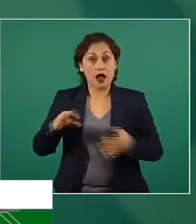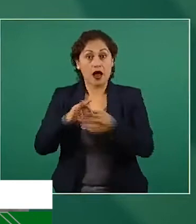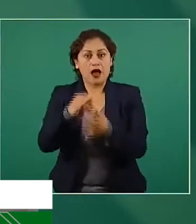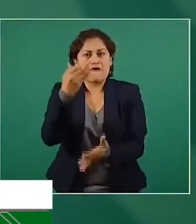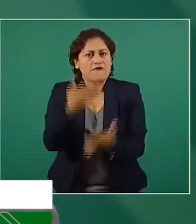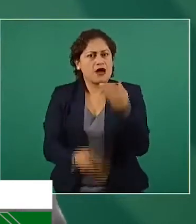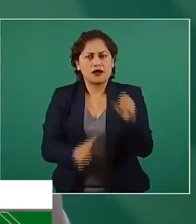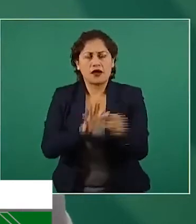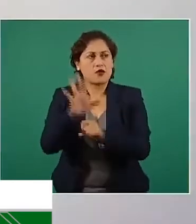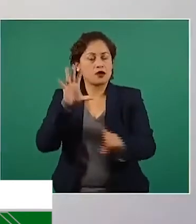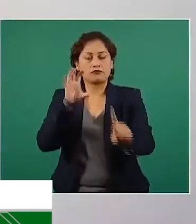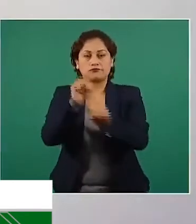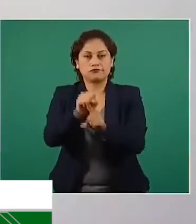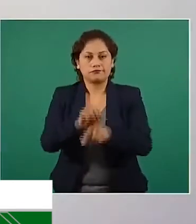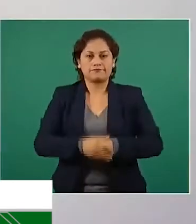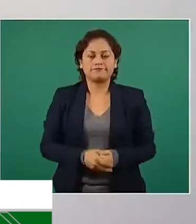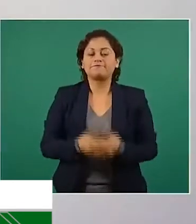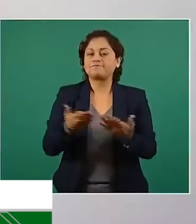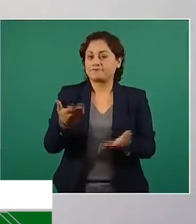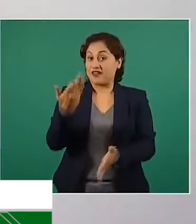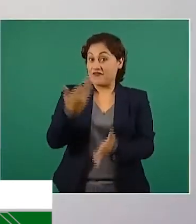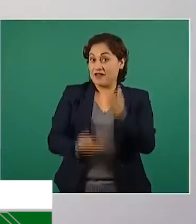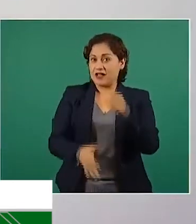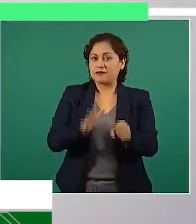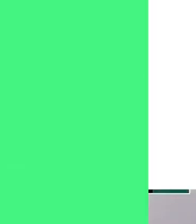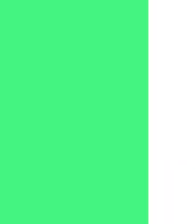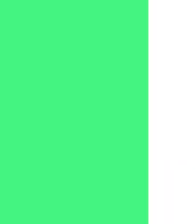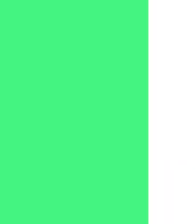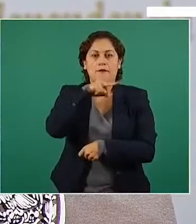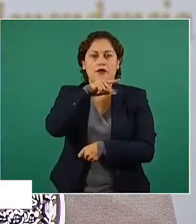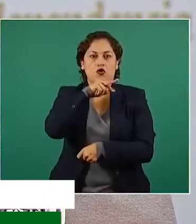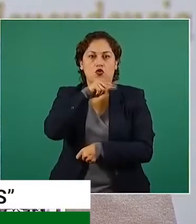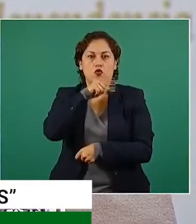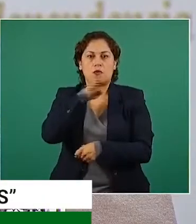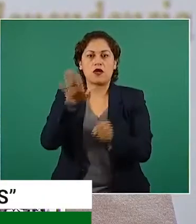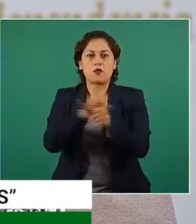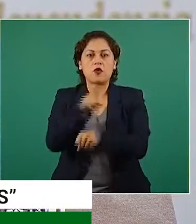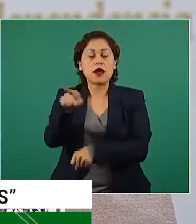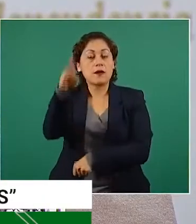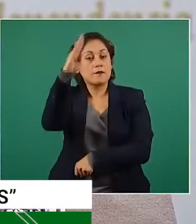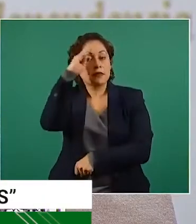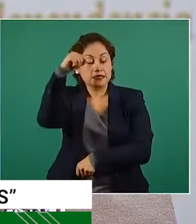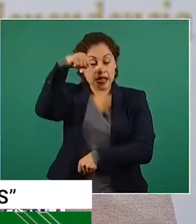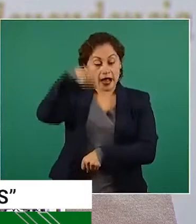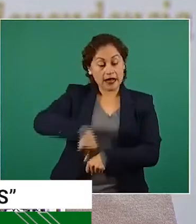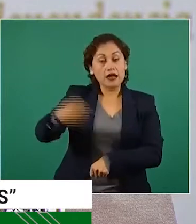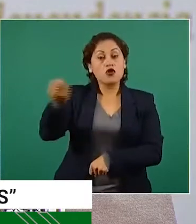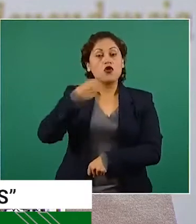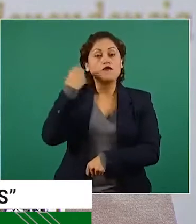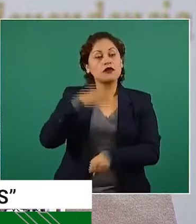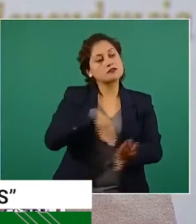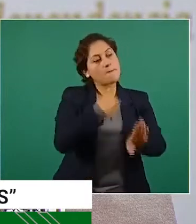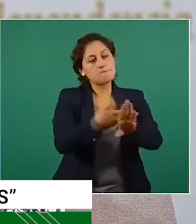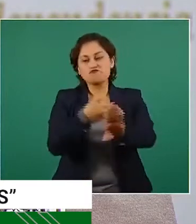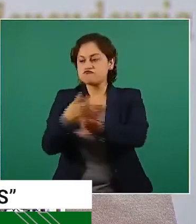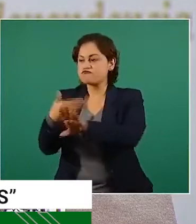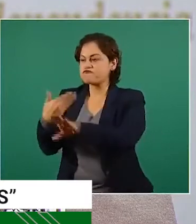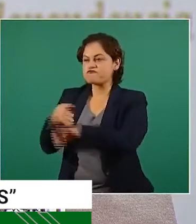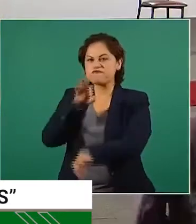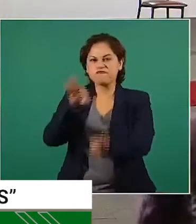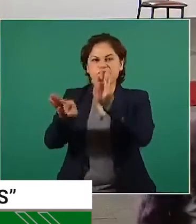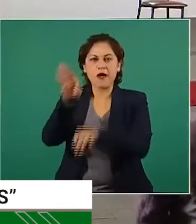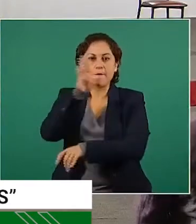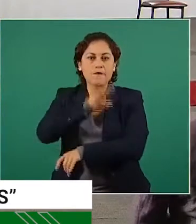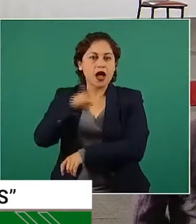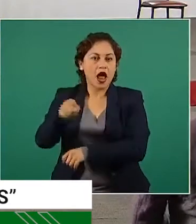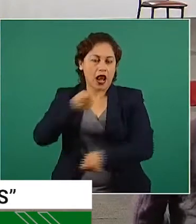una nueva realidad en México y que ya no se permite robar. Ana Elizabeth García Vilchis, encargada del Quienes Quieren las